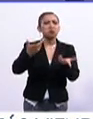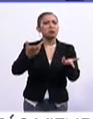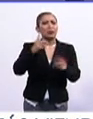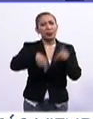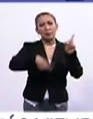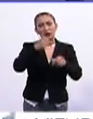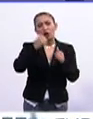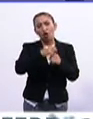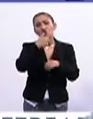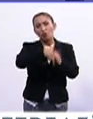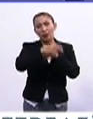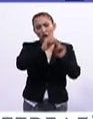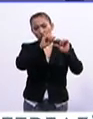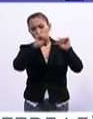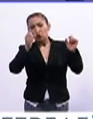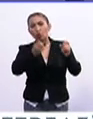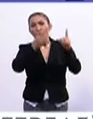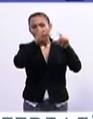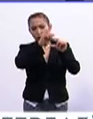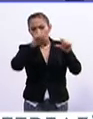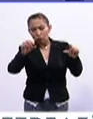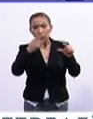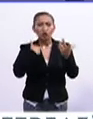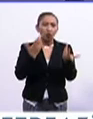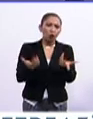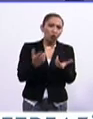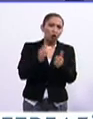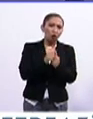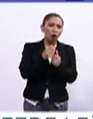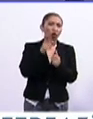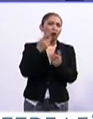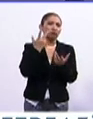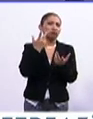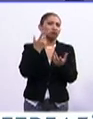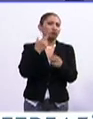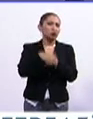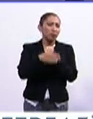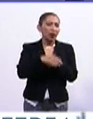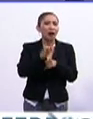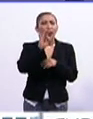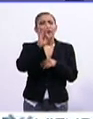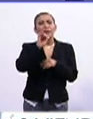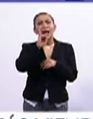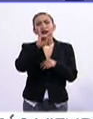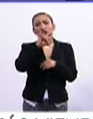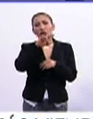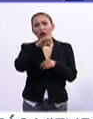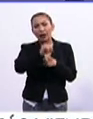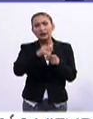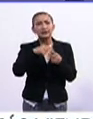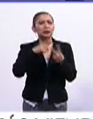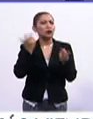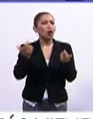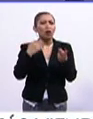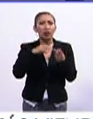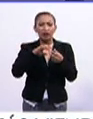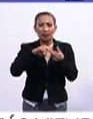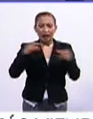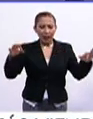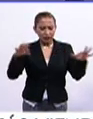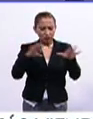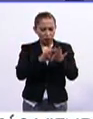con determinadas cifras, con o sin algoritmos, con fracciones, con